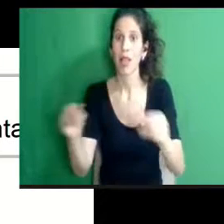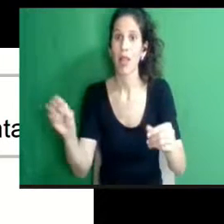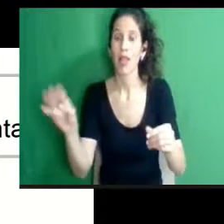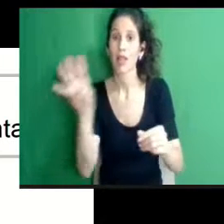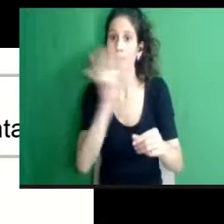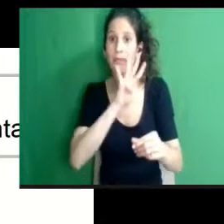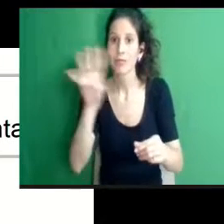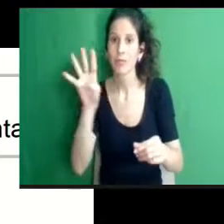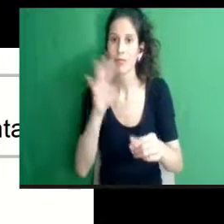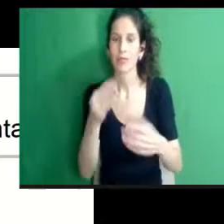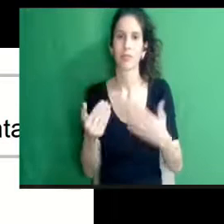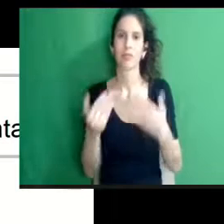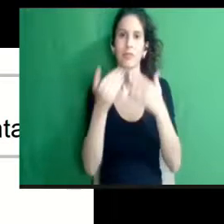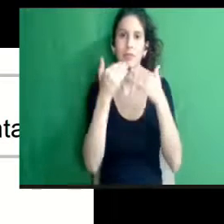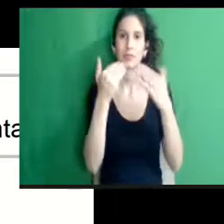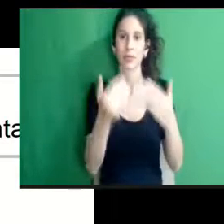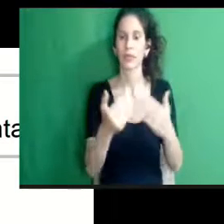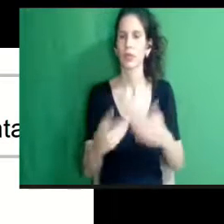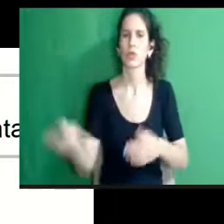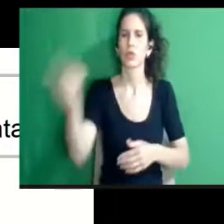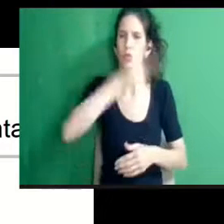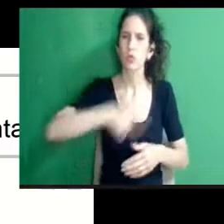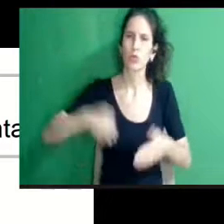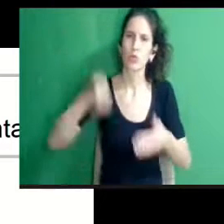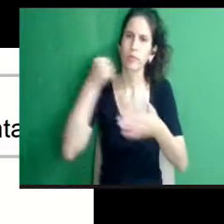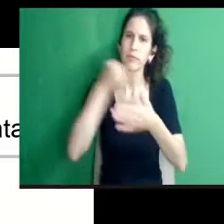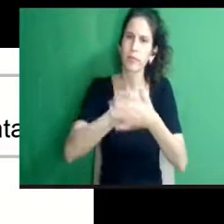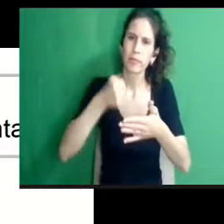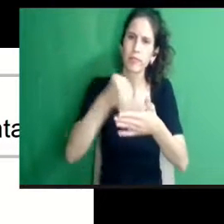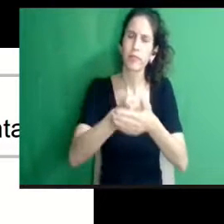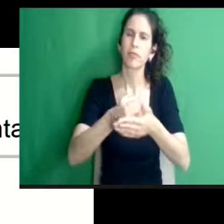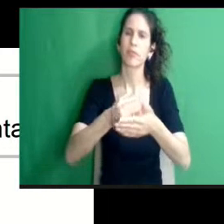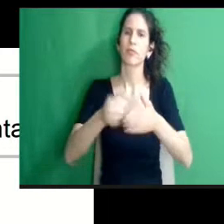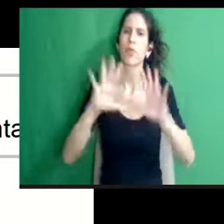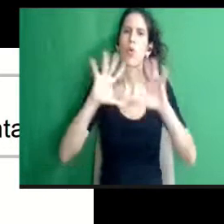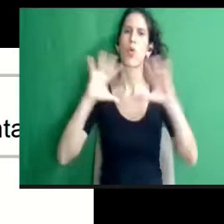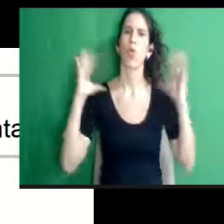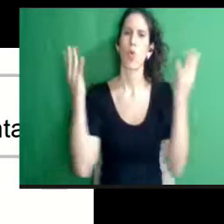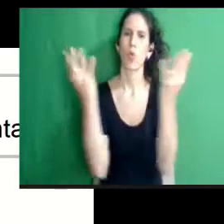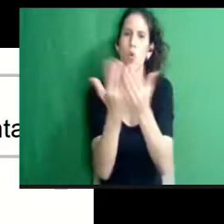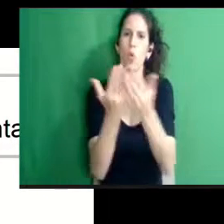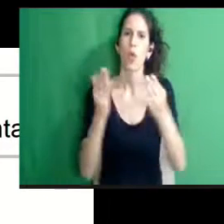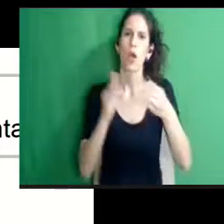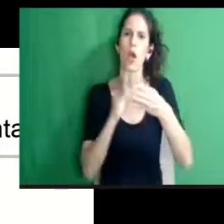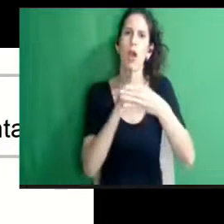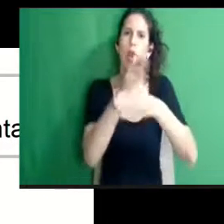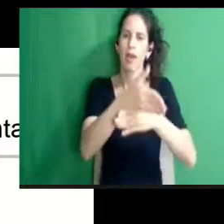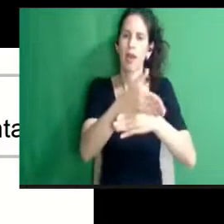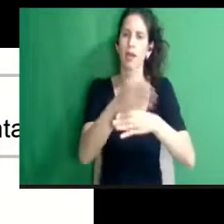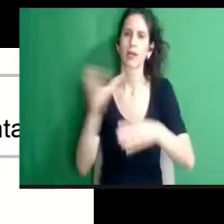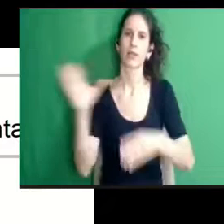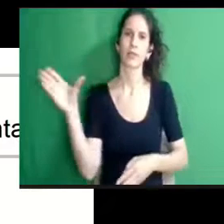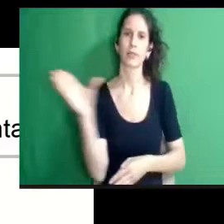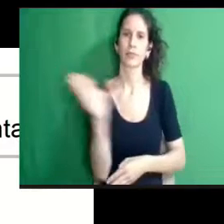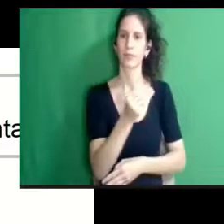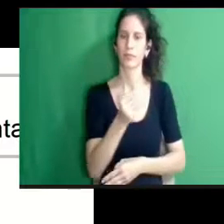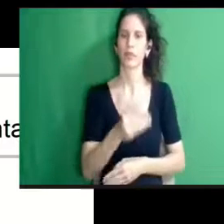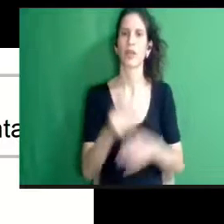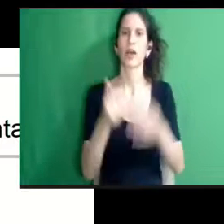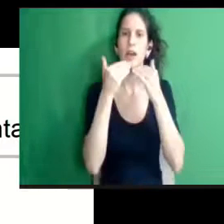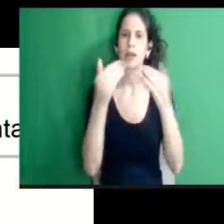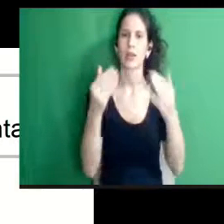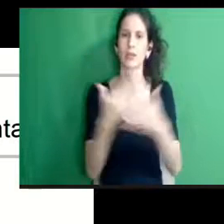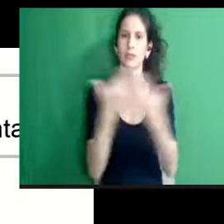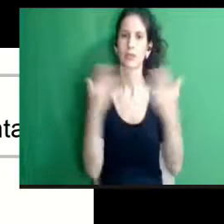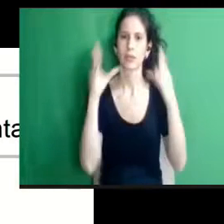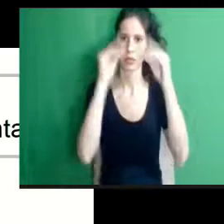adelante con el tema de la accesibilidad universal, porque es una accesibilidad para todos. Gracias, buenas noches. Muchas gracias a los dos. Pura vida,